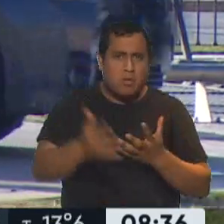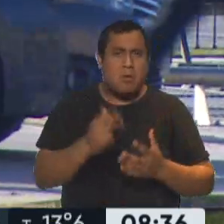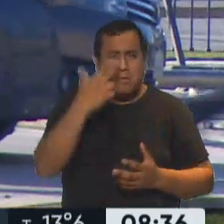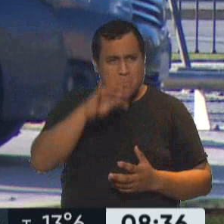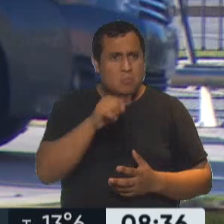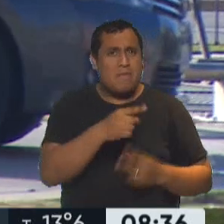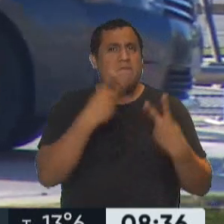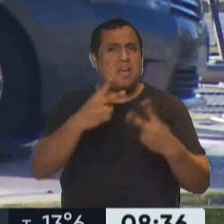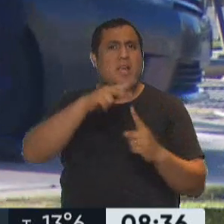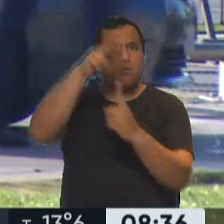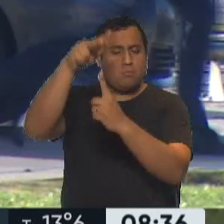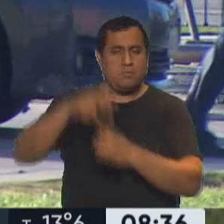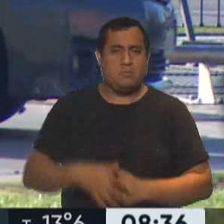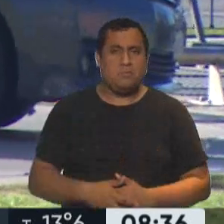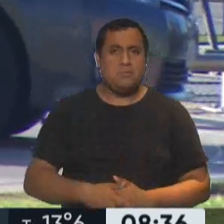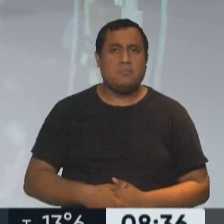helicóptero.